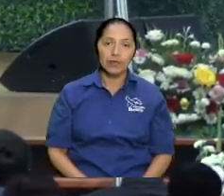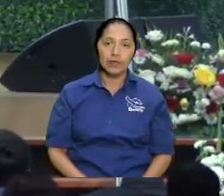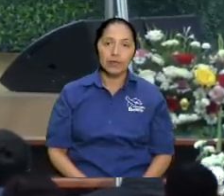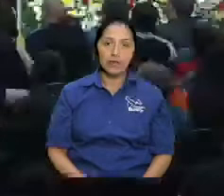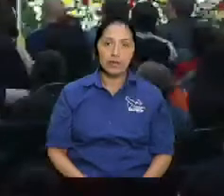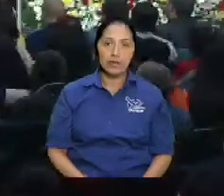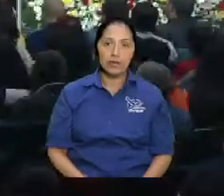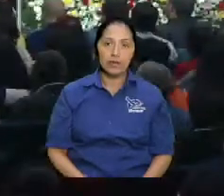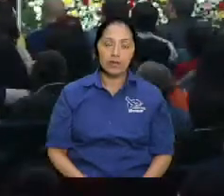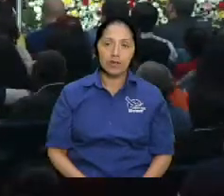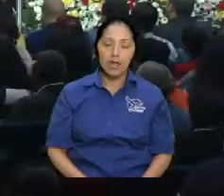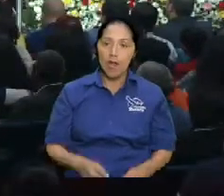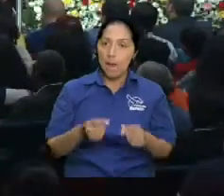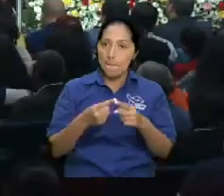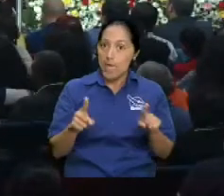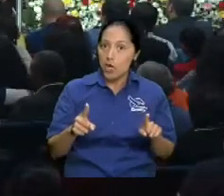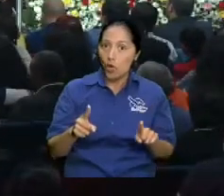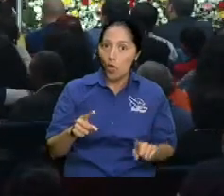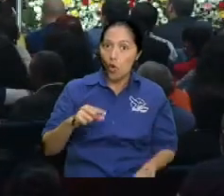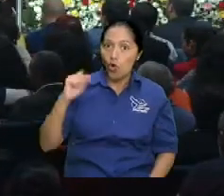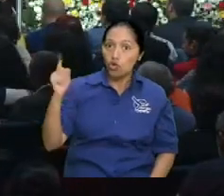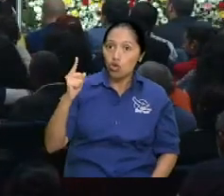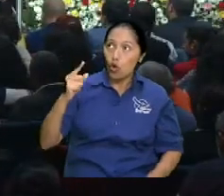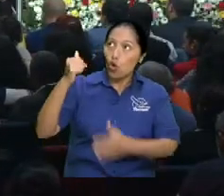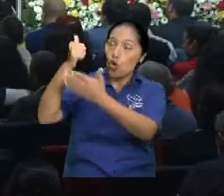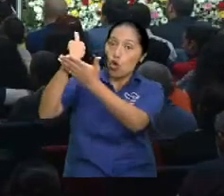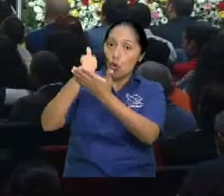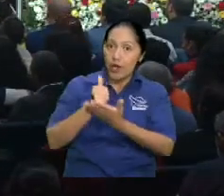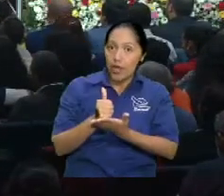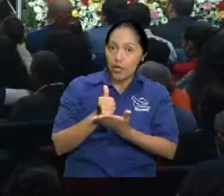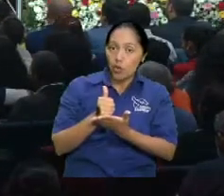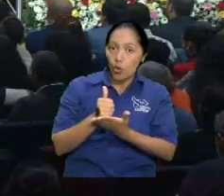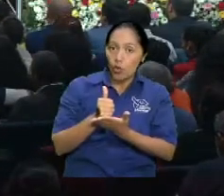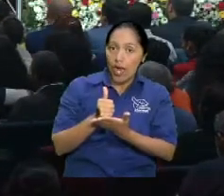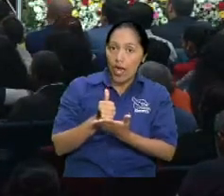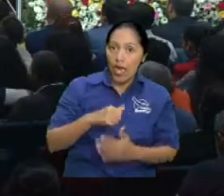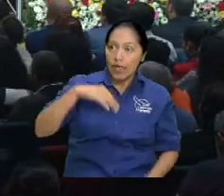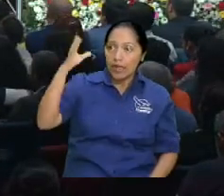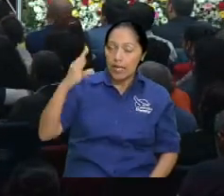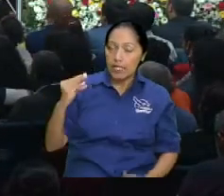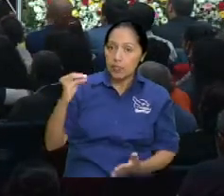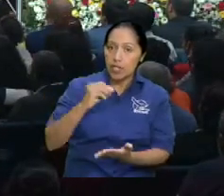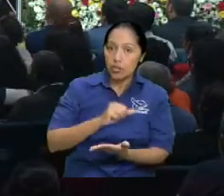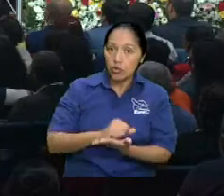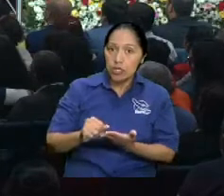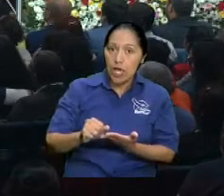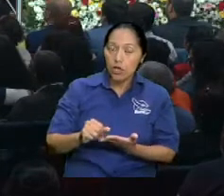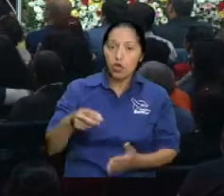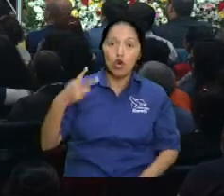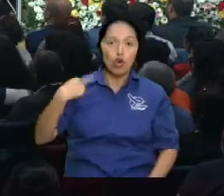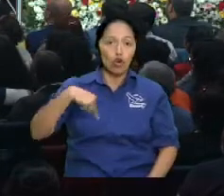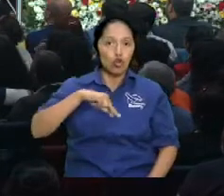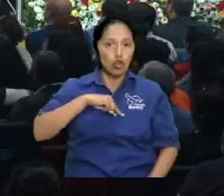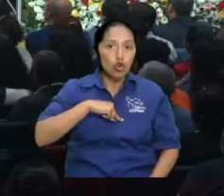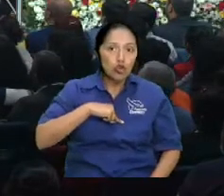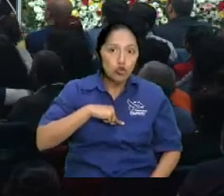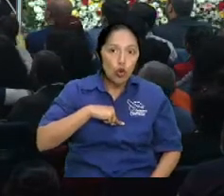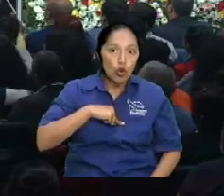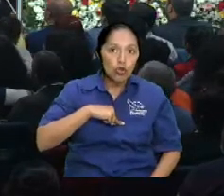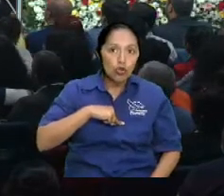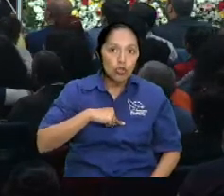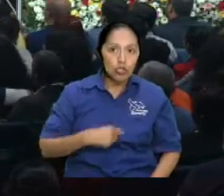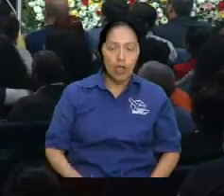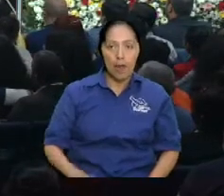Entonces, pero eso, ¿quién lo va a hacer? ¿Quién va a hacer eso, hermano? Ya tengo dos hermanos aquí que hermano, me han